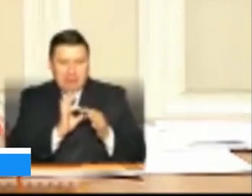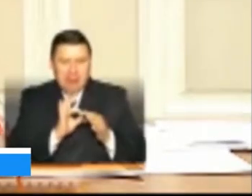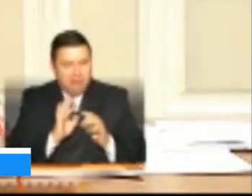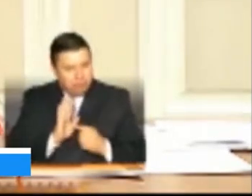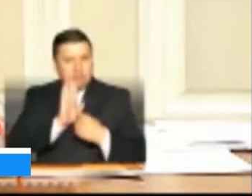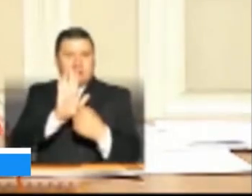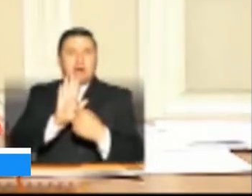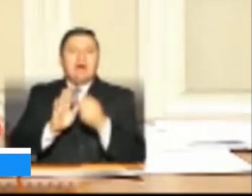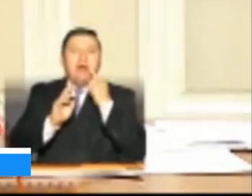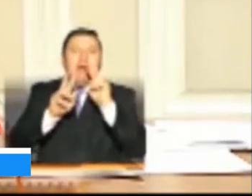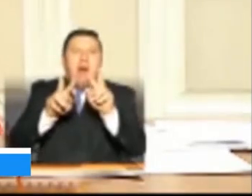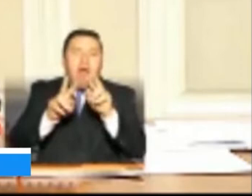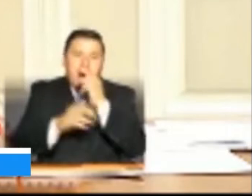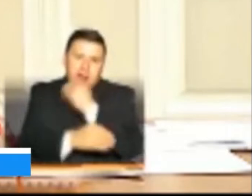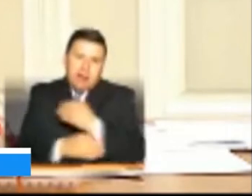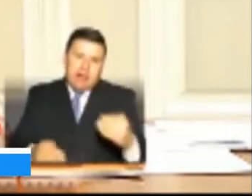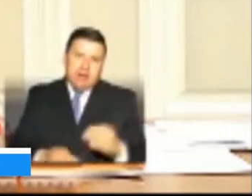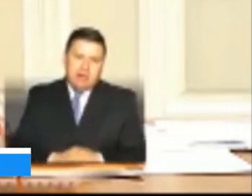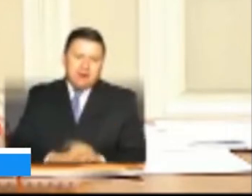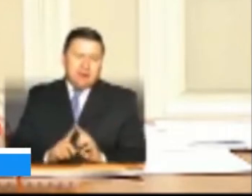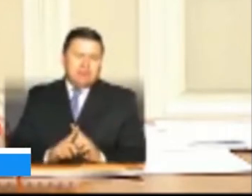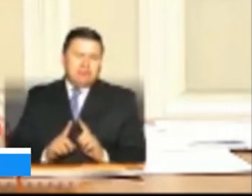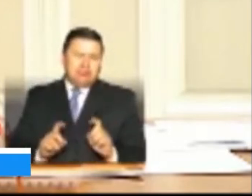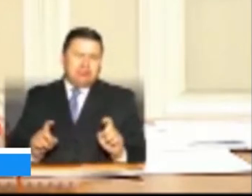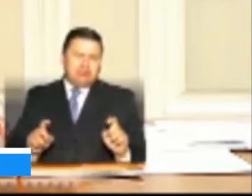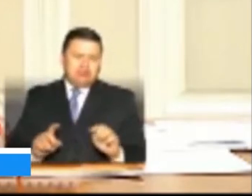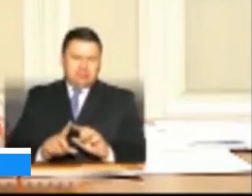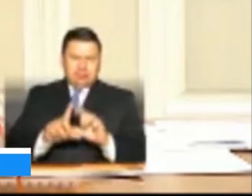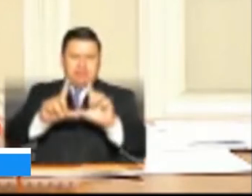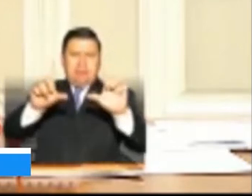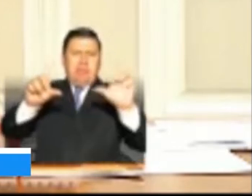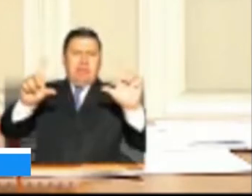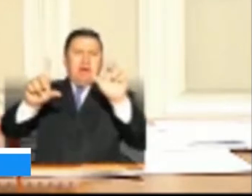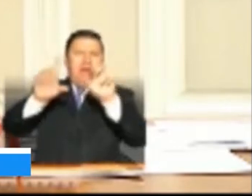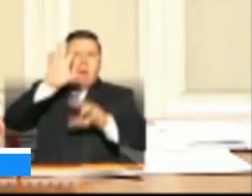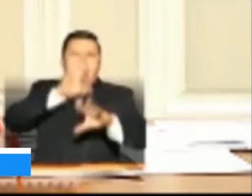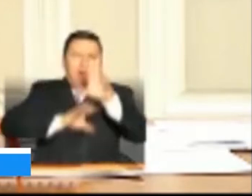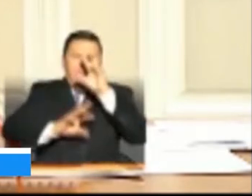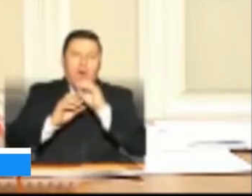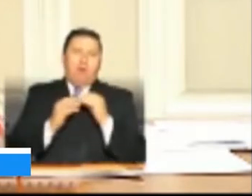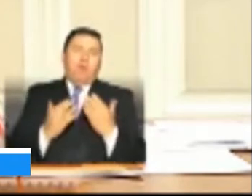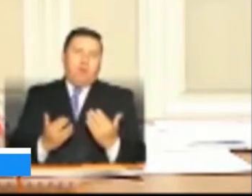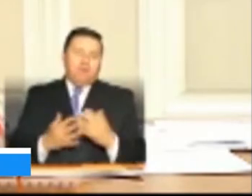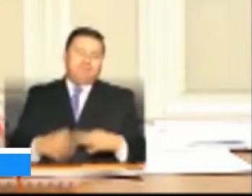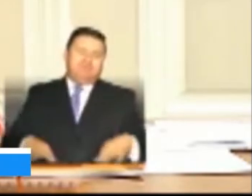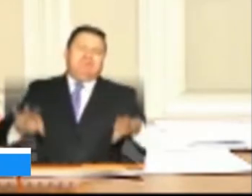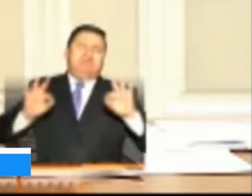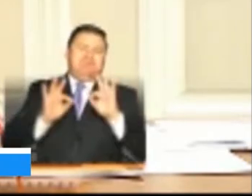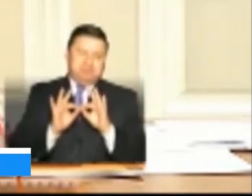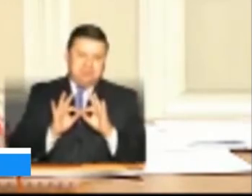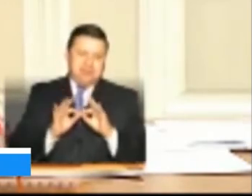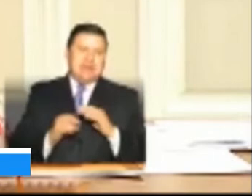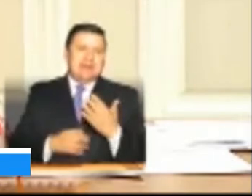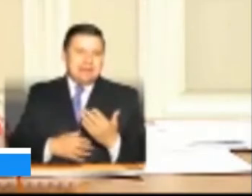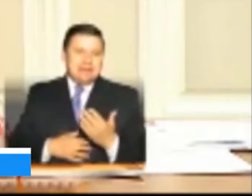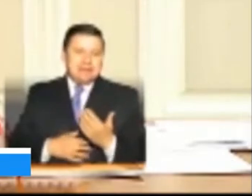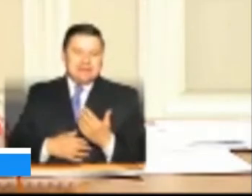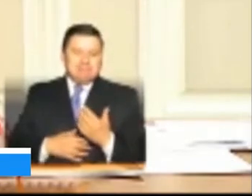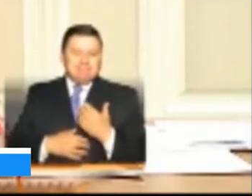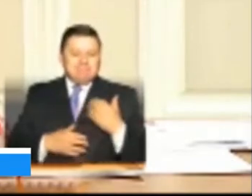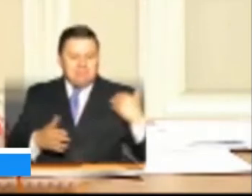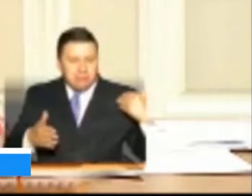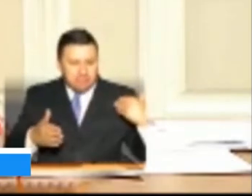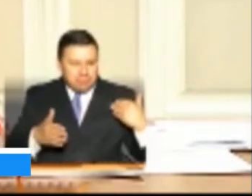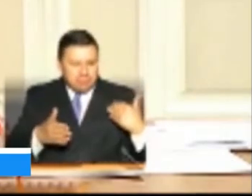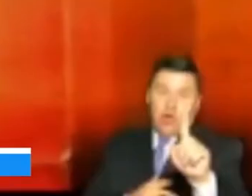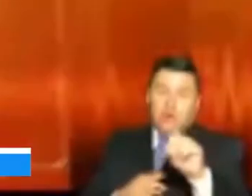para llegarle a los niños, para diversificar las plataformas educativas, y creo que también será muy importante en todo este ciclo